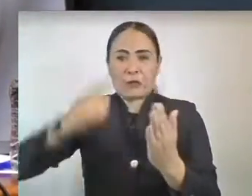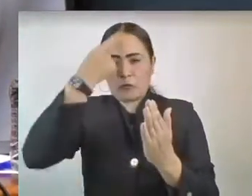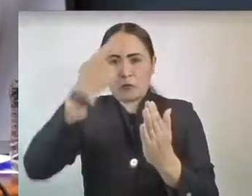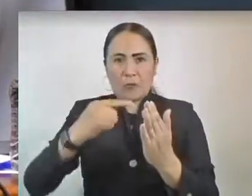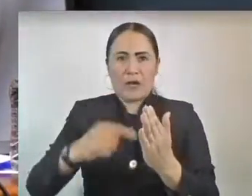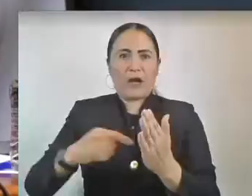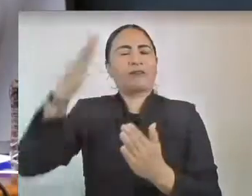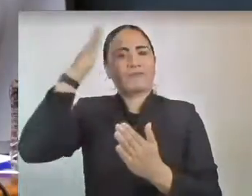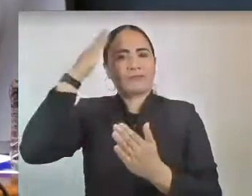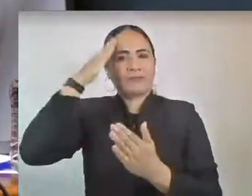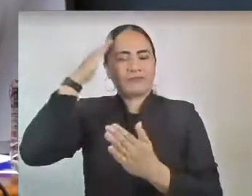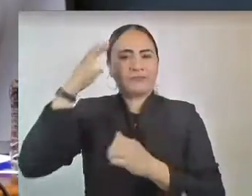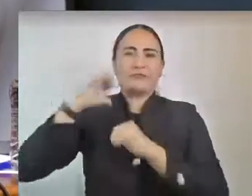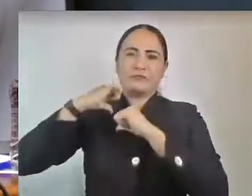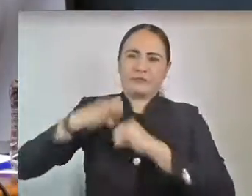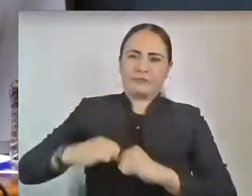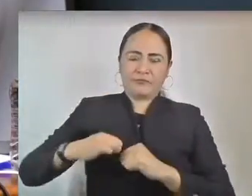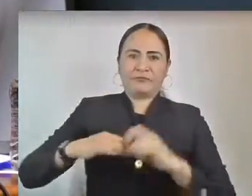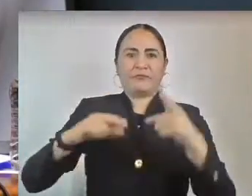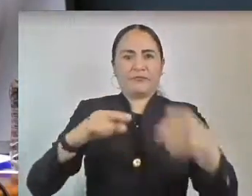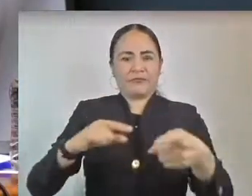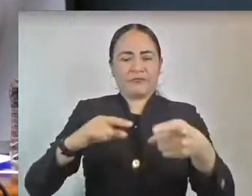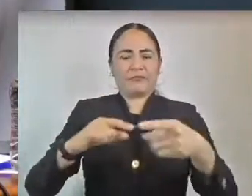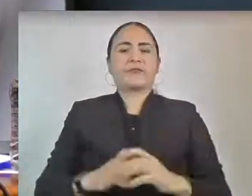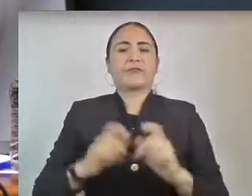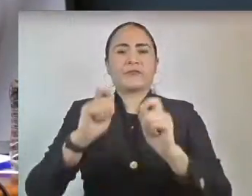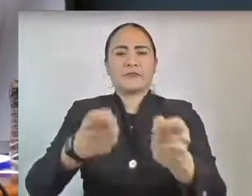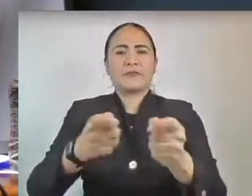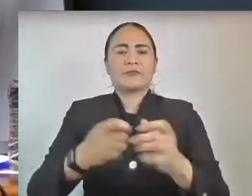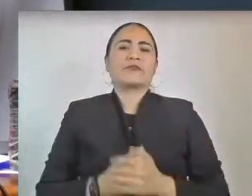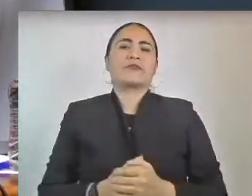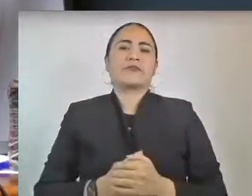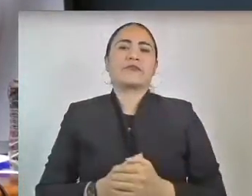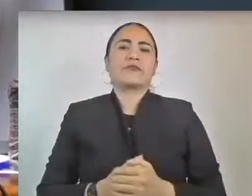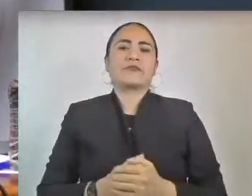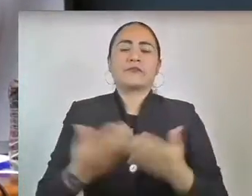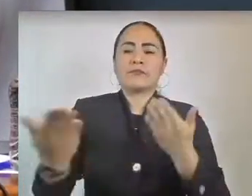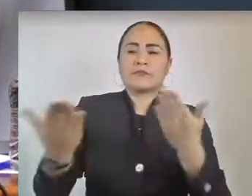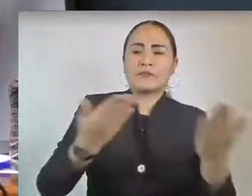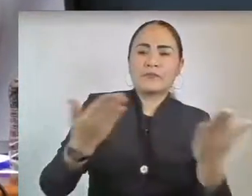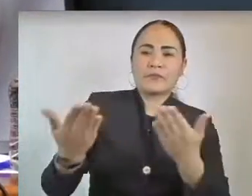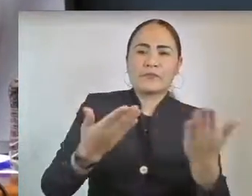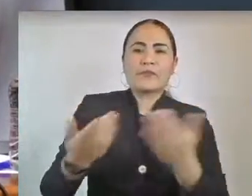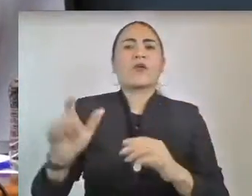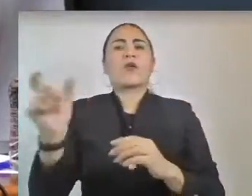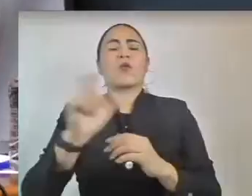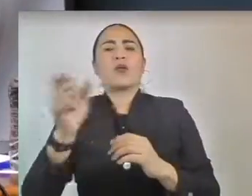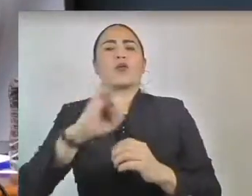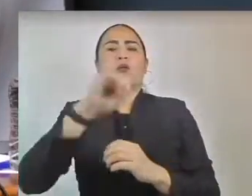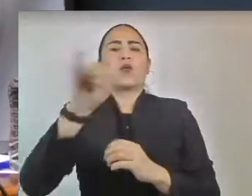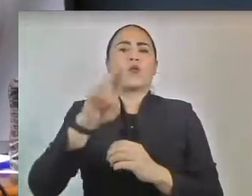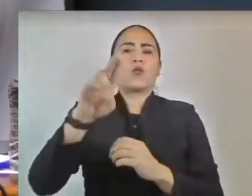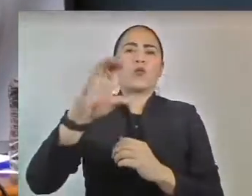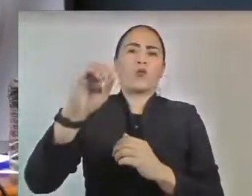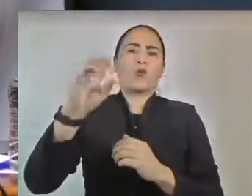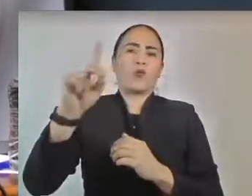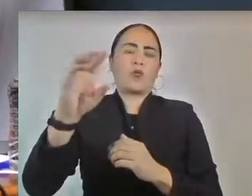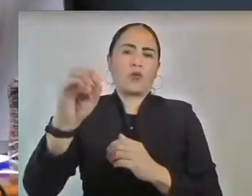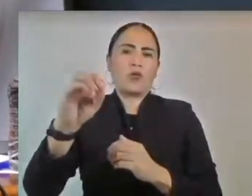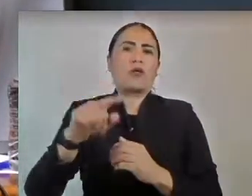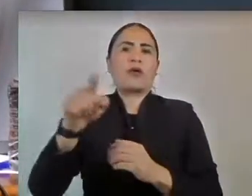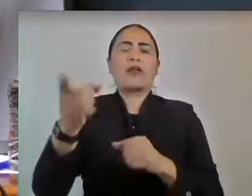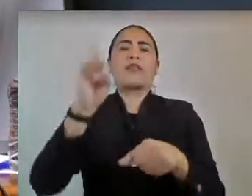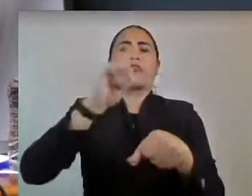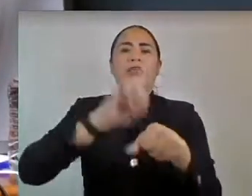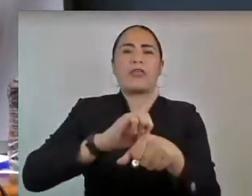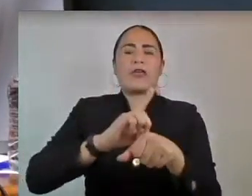interno de control, materia del presente acuerdo. Las comparecencias se llevarán a cabo en reunión de la Junta de Coordinación Política el día 10 de